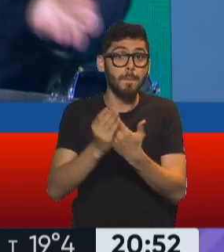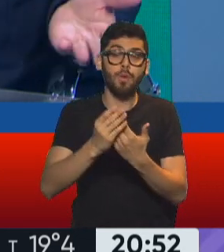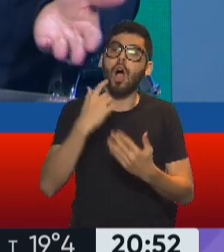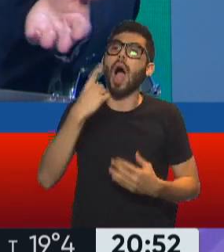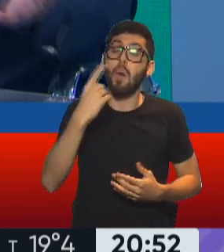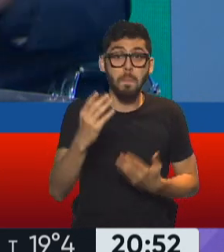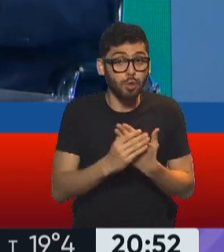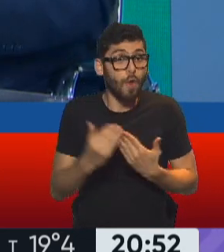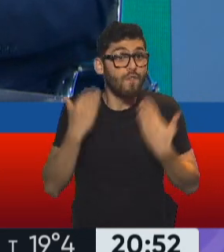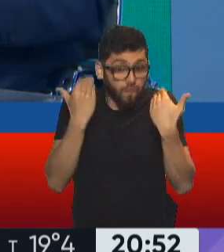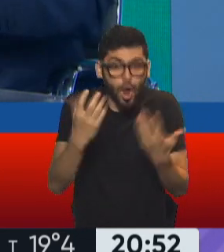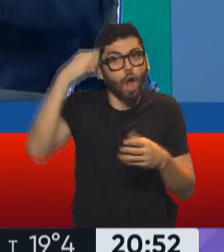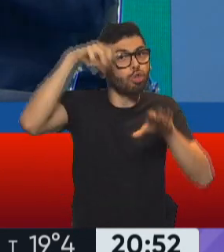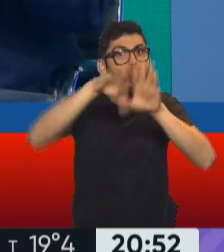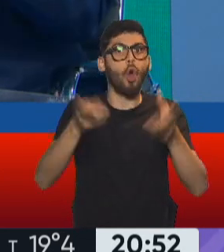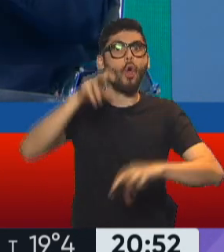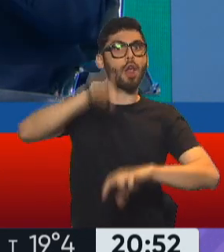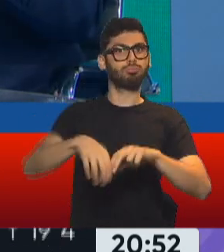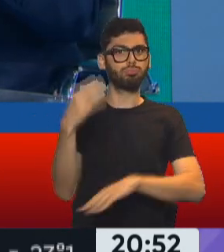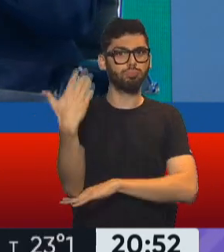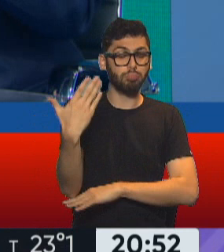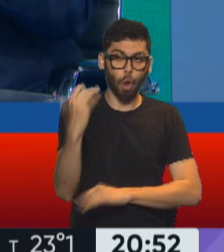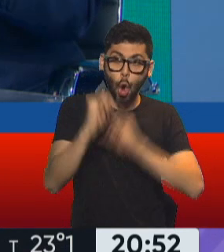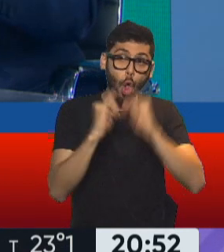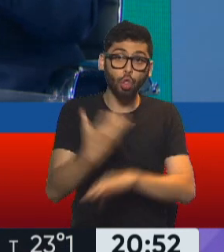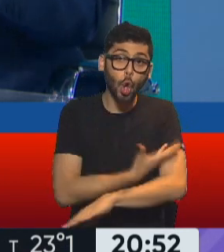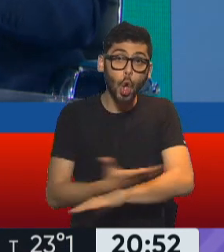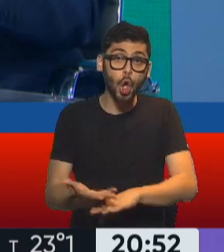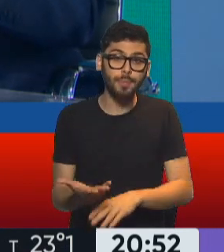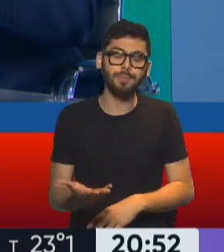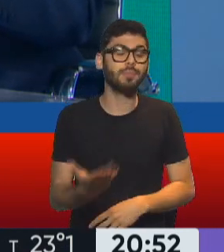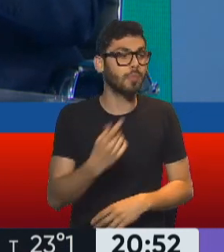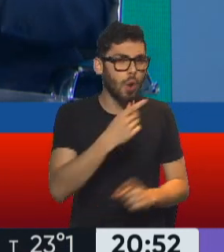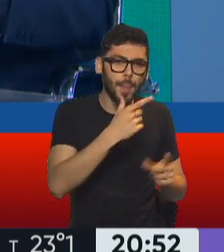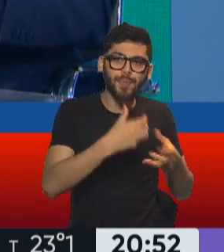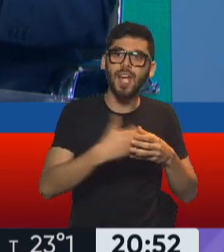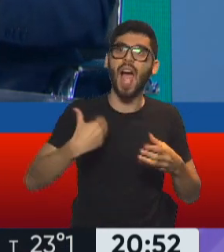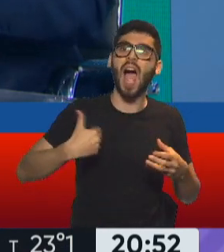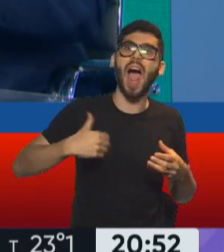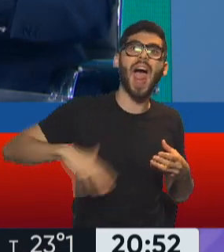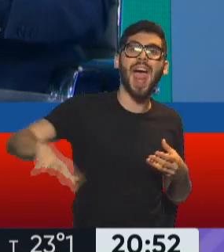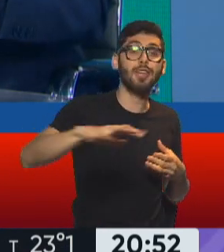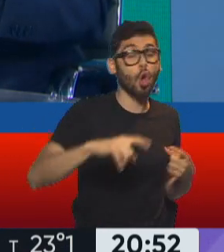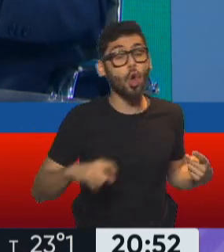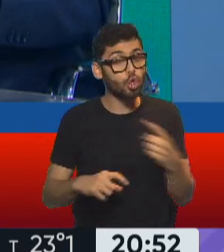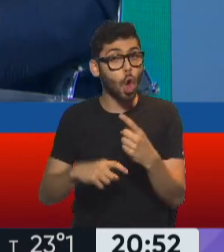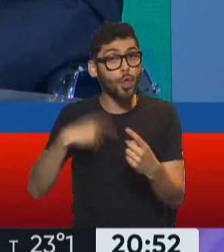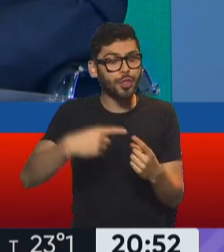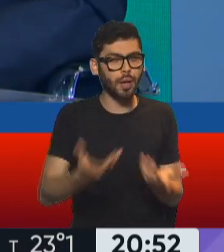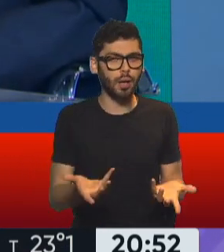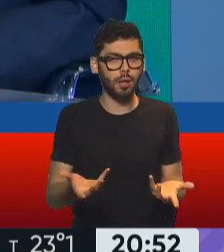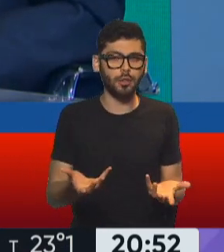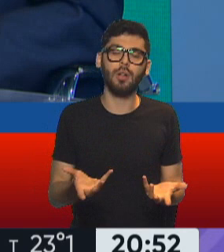Congreso. Claro. Pero es increíble cómo constantemente actúan contra los argentinos y las argentinas. Esto es lo que hacen siempre. Porque creo que